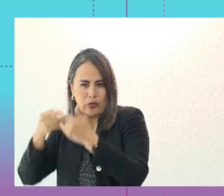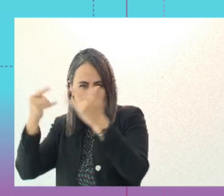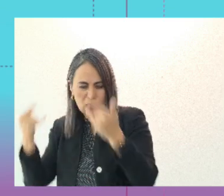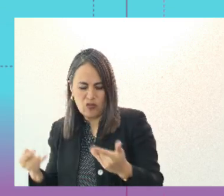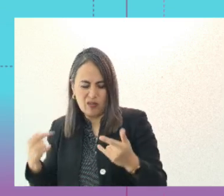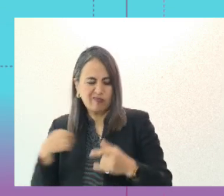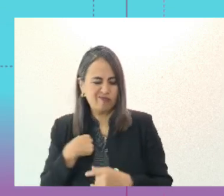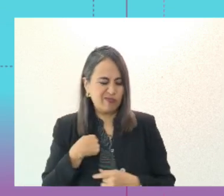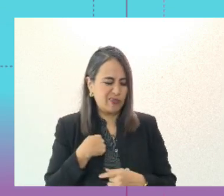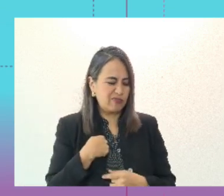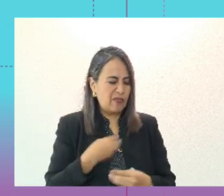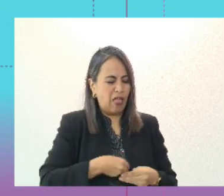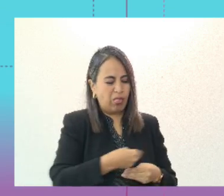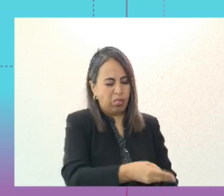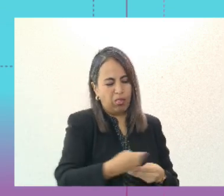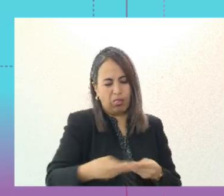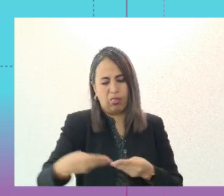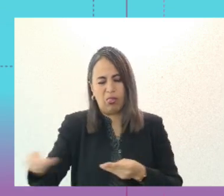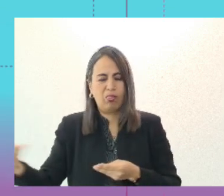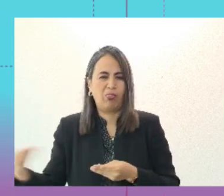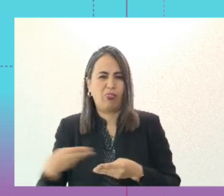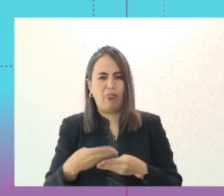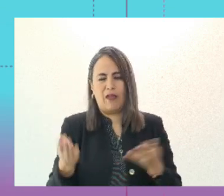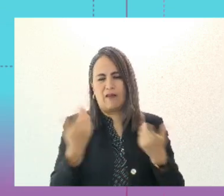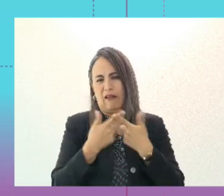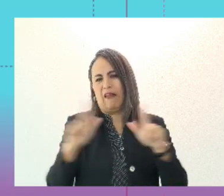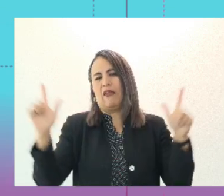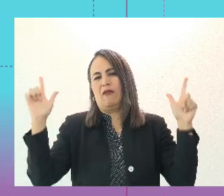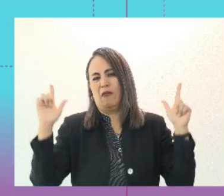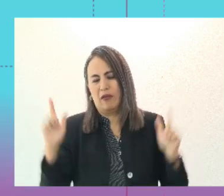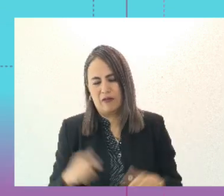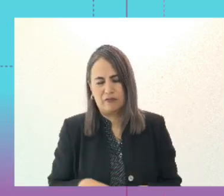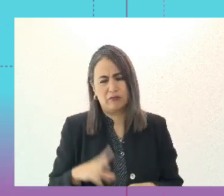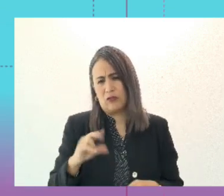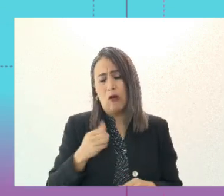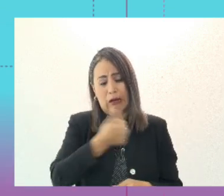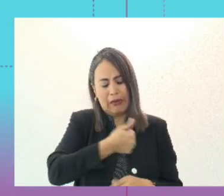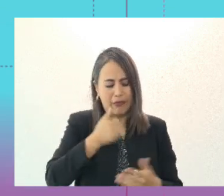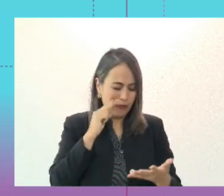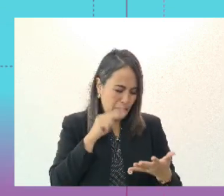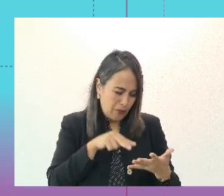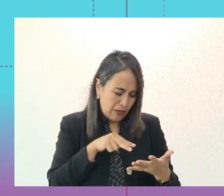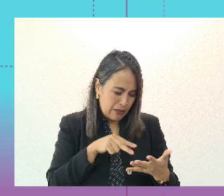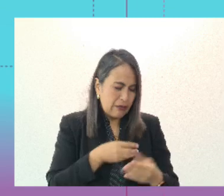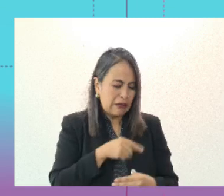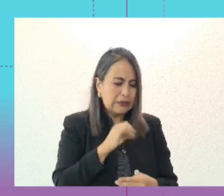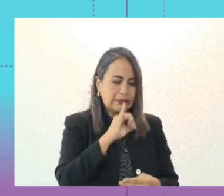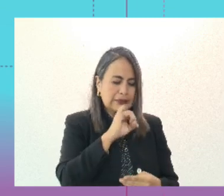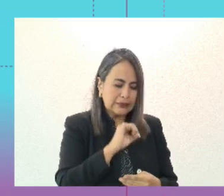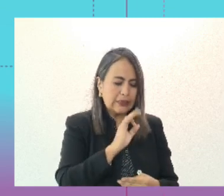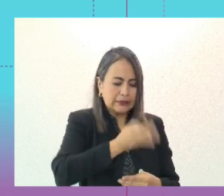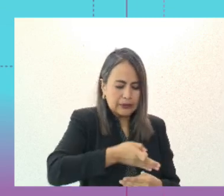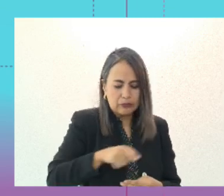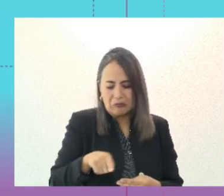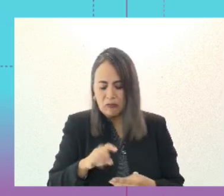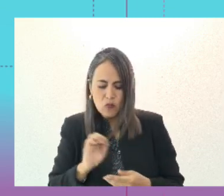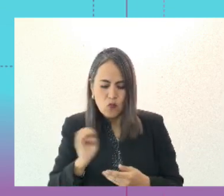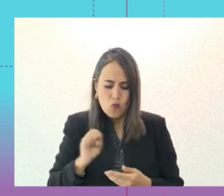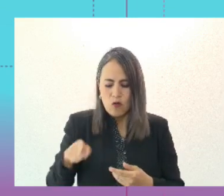creo que todos aquí nos hemos enfrentado a, y esto sí, esto no, pero afortunadamente tenemos ya como muchos canales